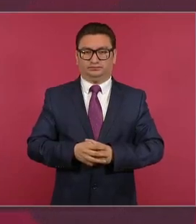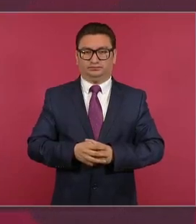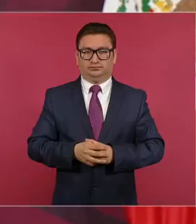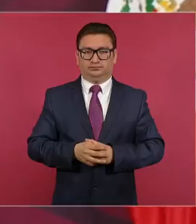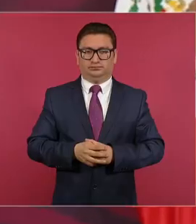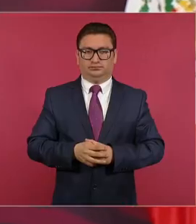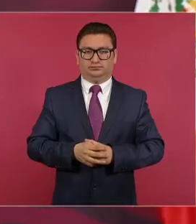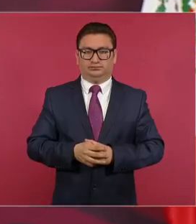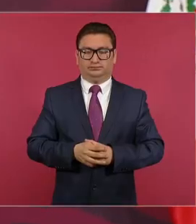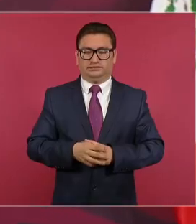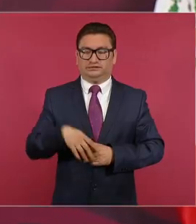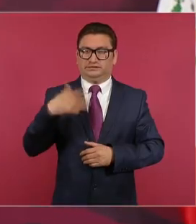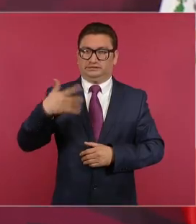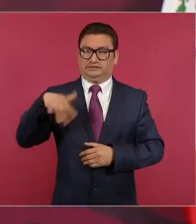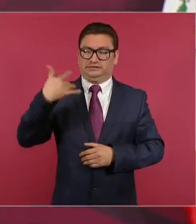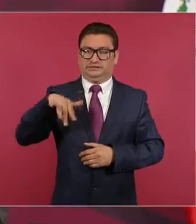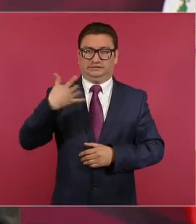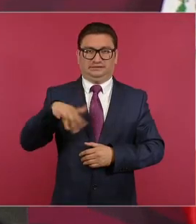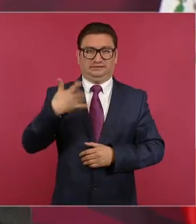Híjole, híjole.